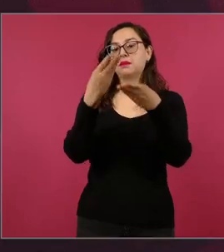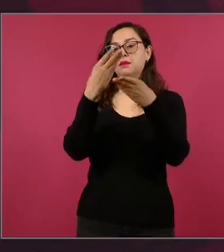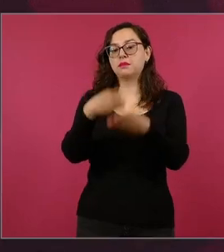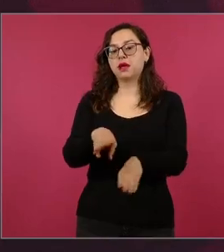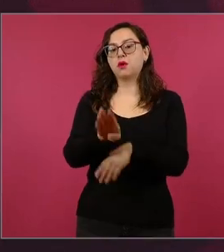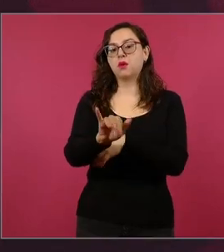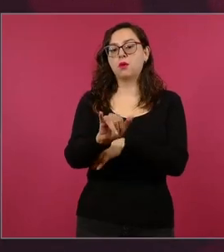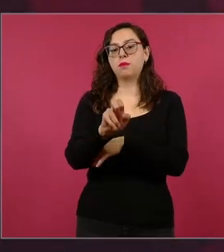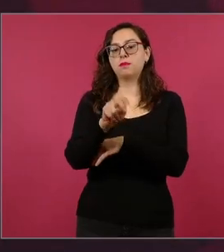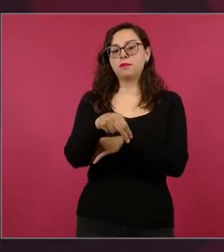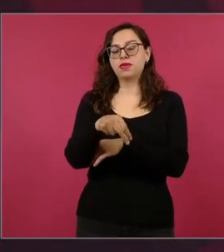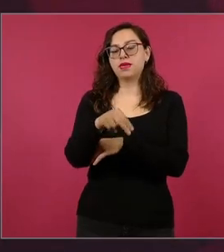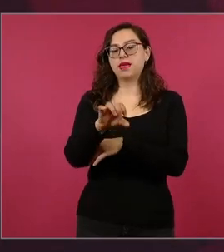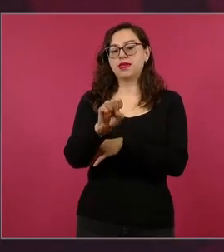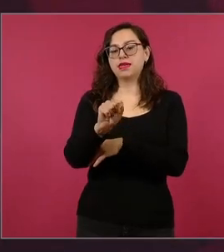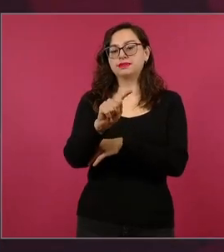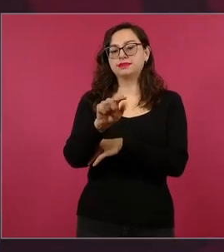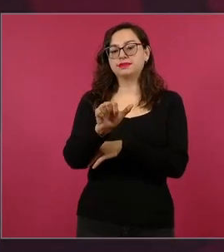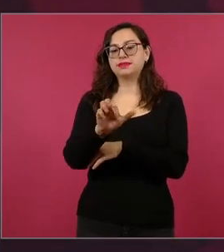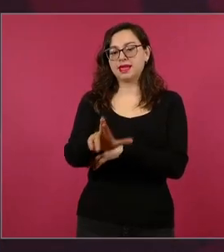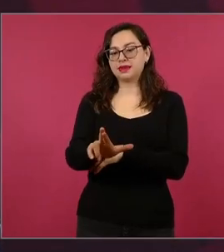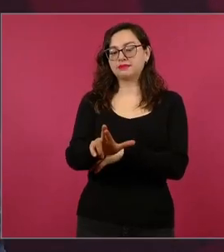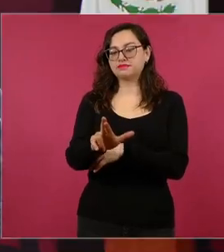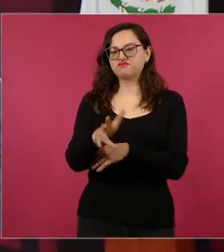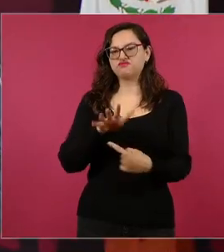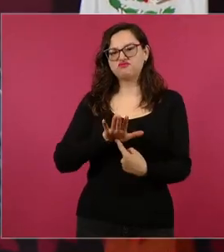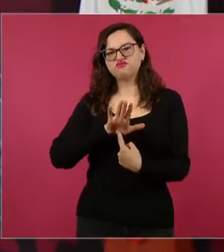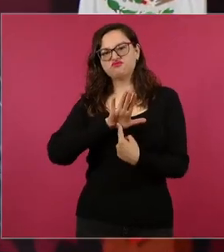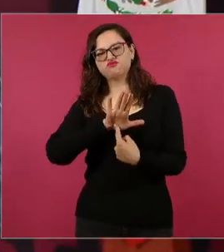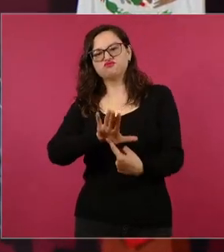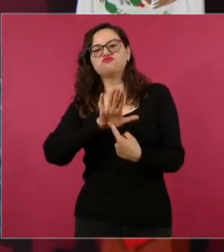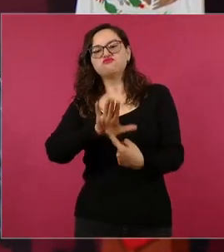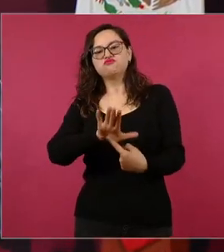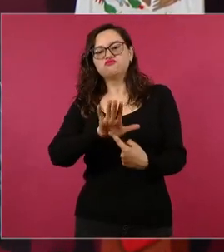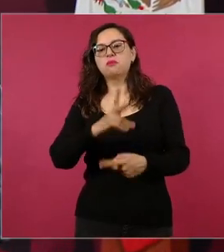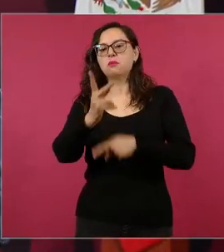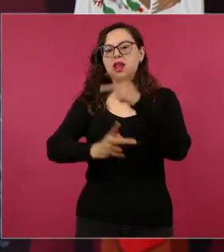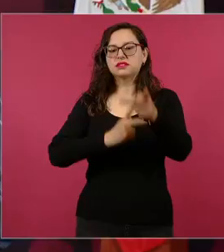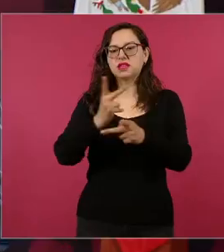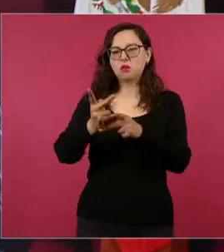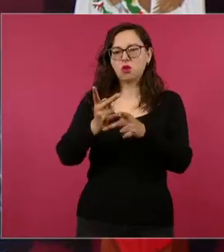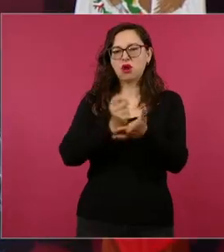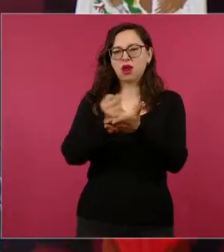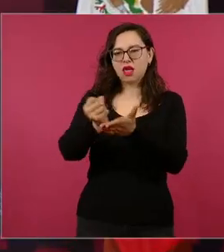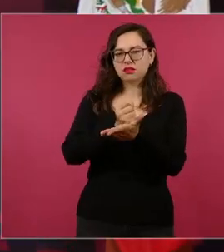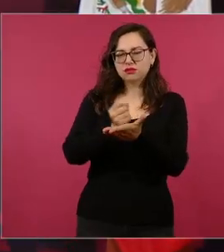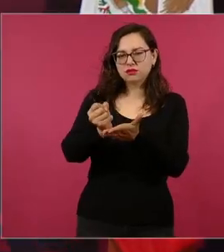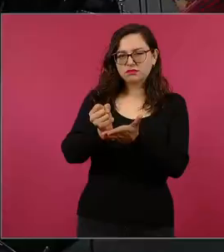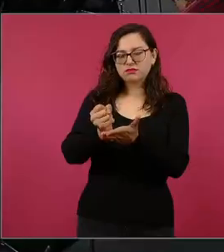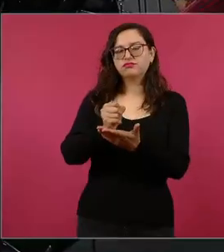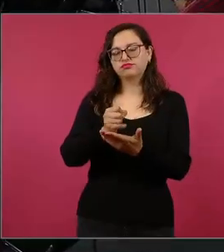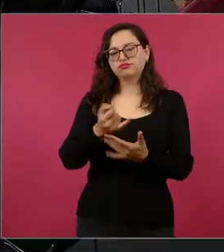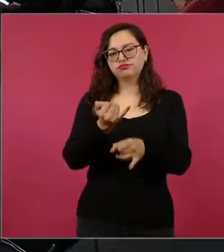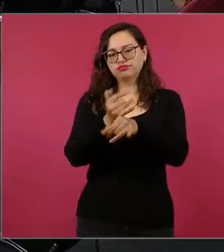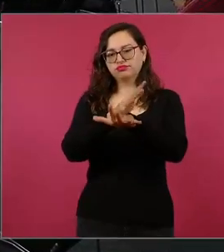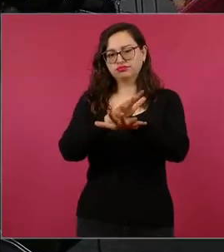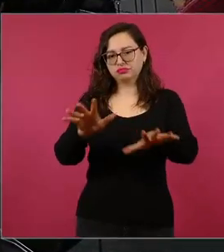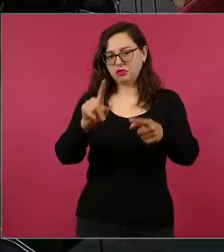temas. Y luego ya abrimos para preguntas y respuestas.